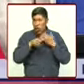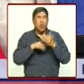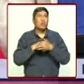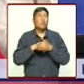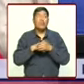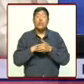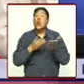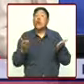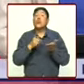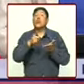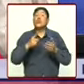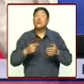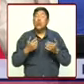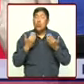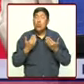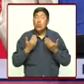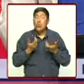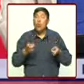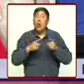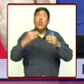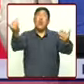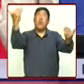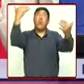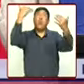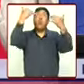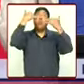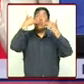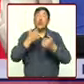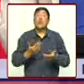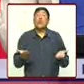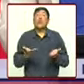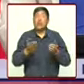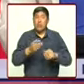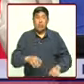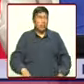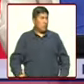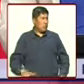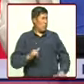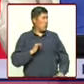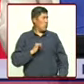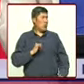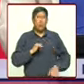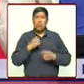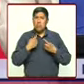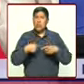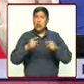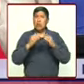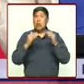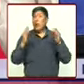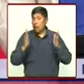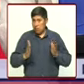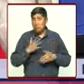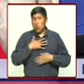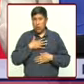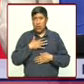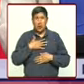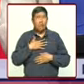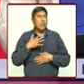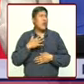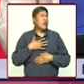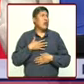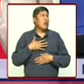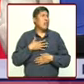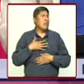misiles. ¿Dónde te encontrabas ese momento, el momento del ataque? Bueno, yo estaba camino a la casa. A mí me